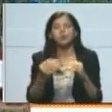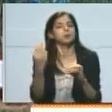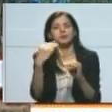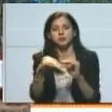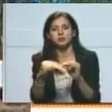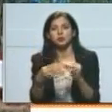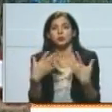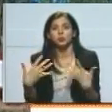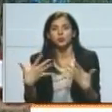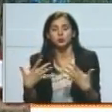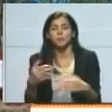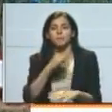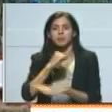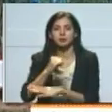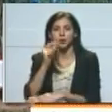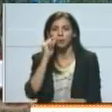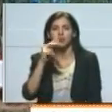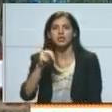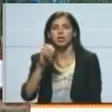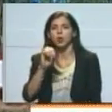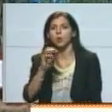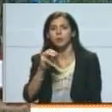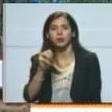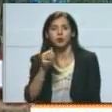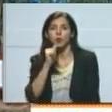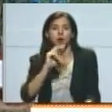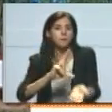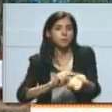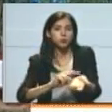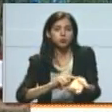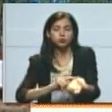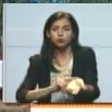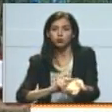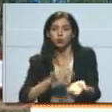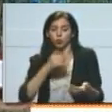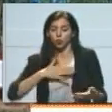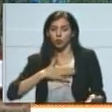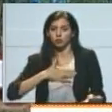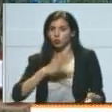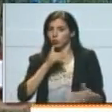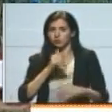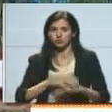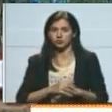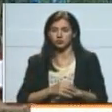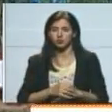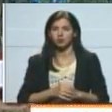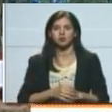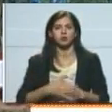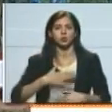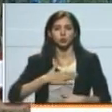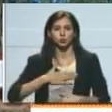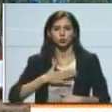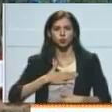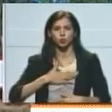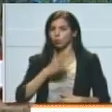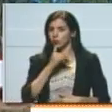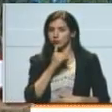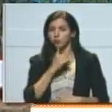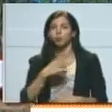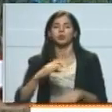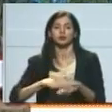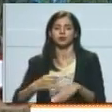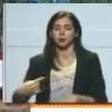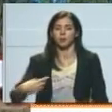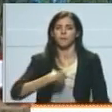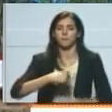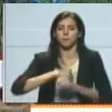asesinado. Neomar Lander ingresó sin signos vitales en la clínica Ávila al ser impactado por bomba lacrimógena. Rafaela